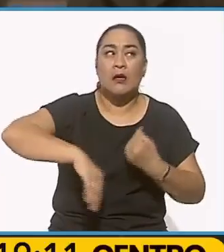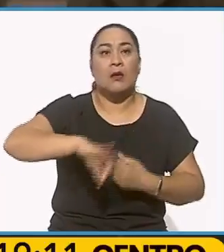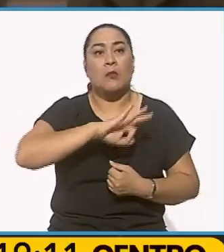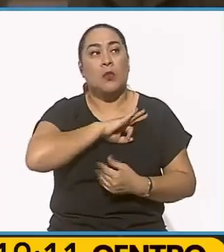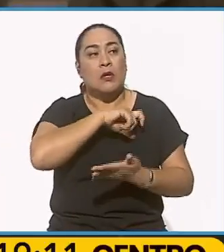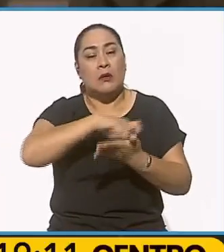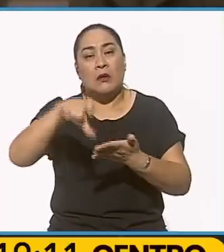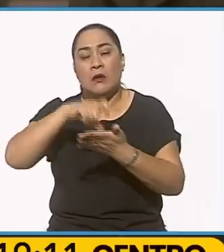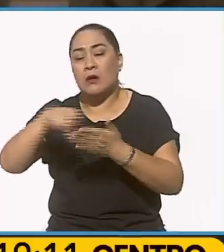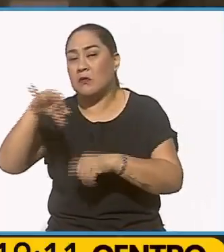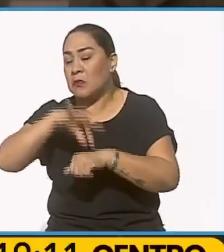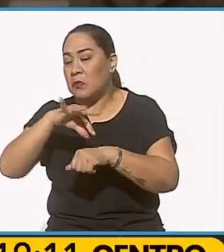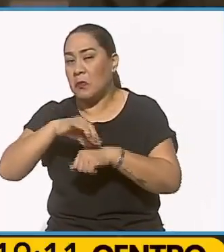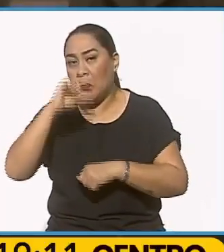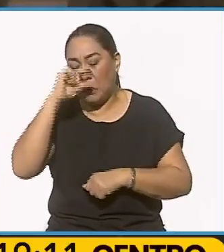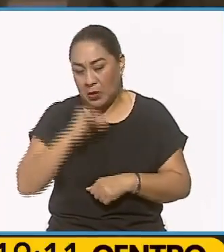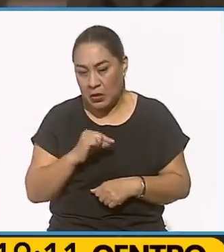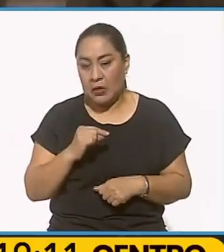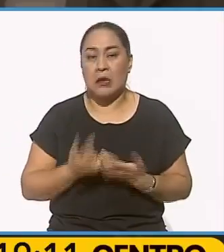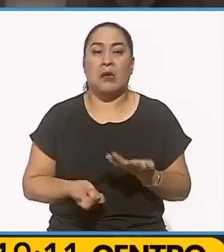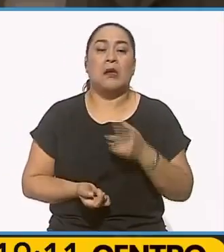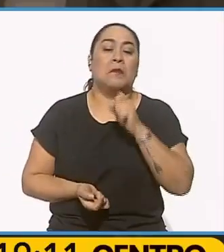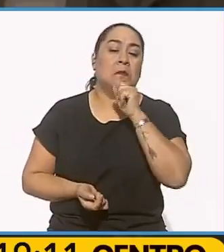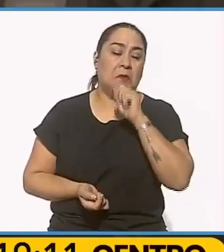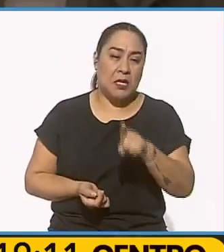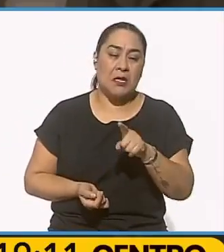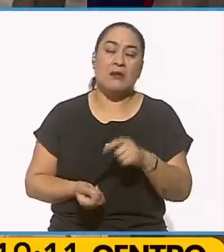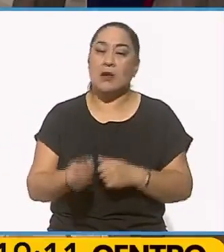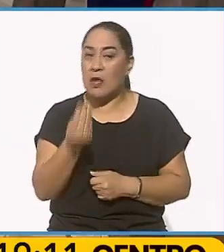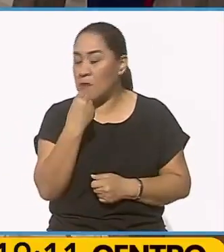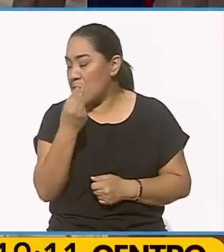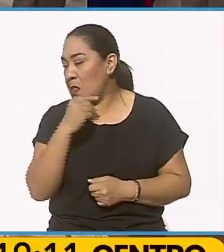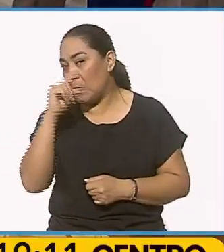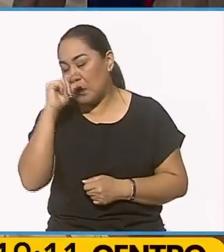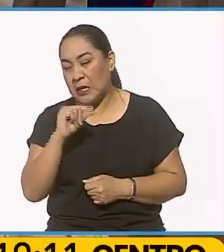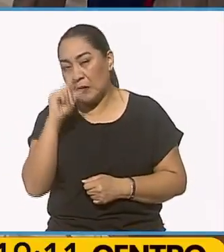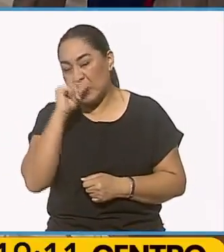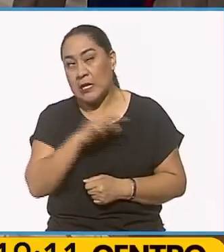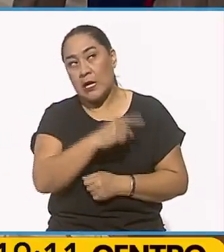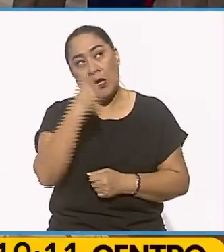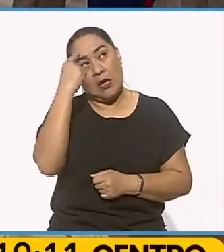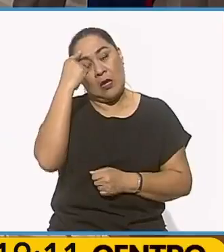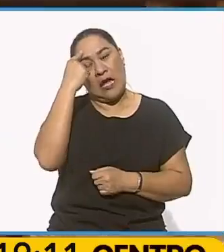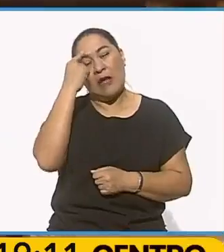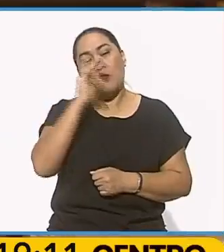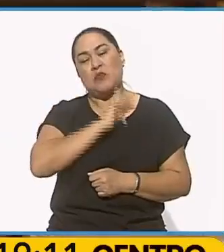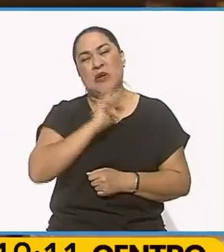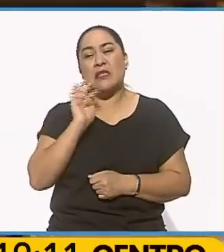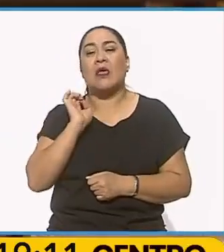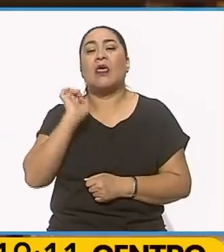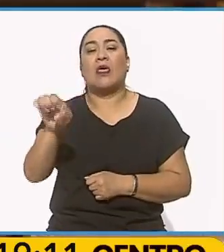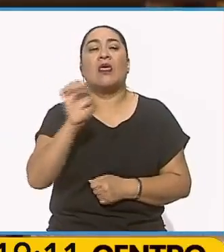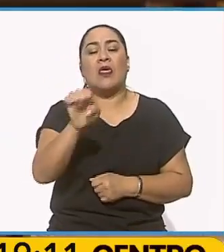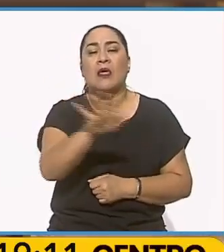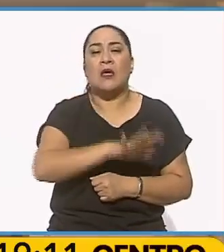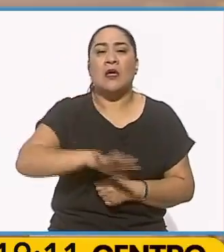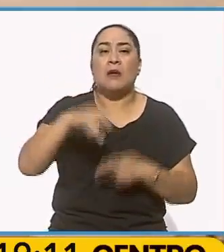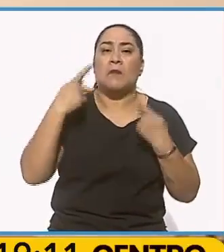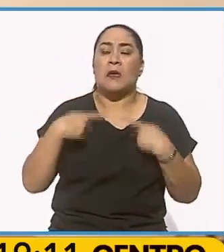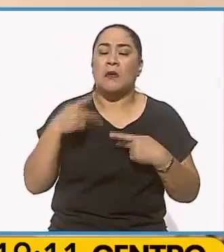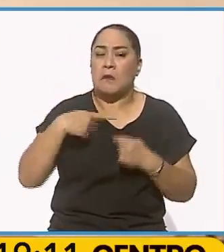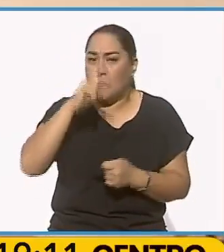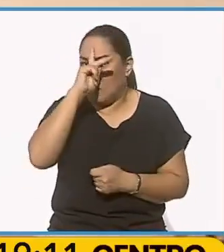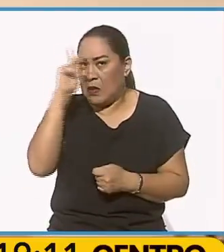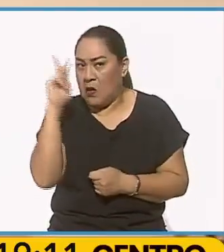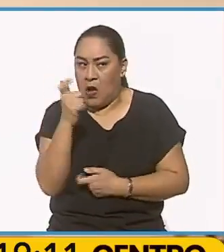a insumos médicos básicos o incluso a la alimentación. Lo que se busca es generar realmente un nivel de malestar social muy alto y de